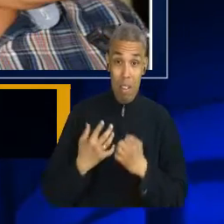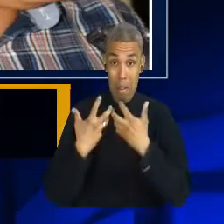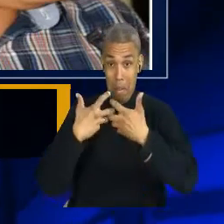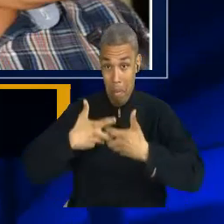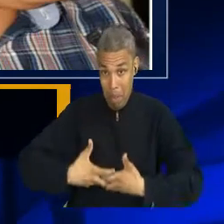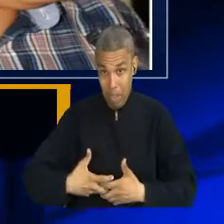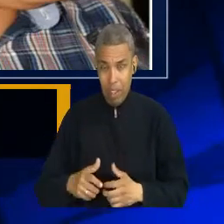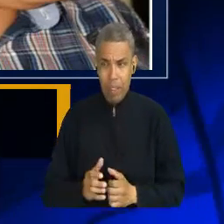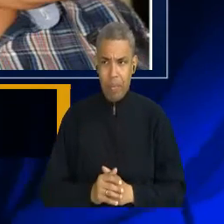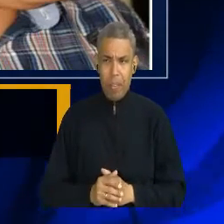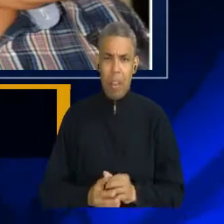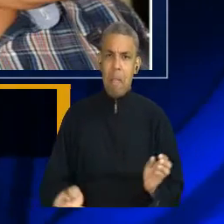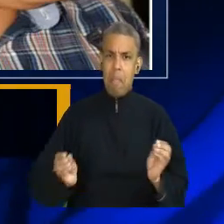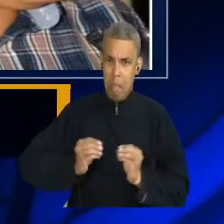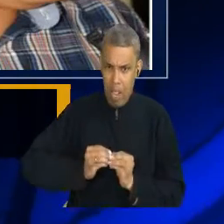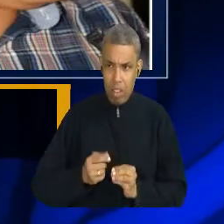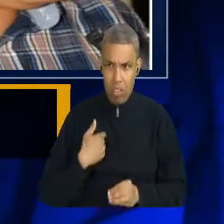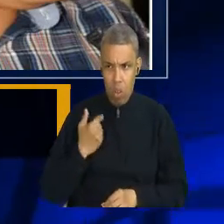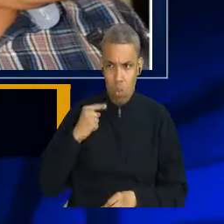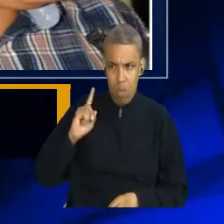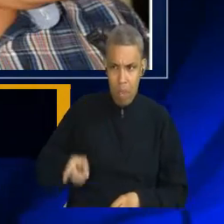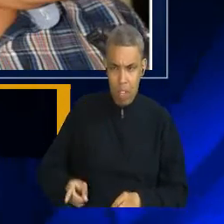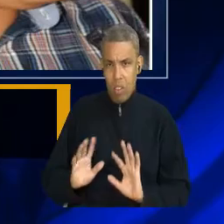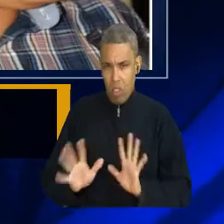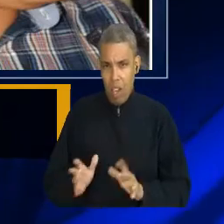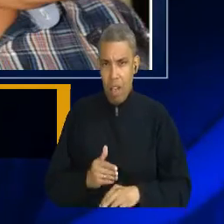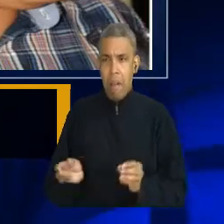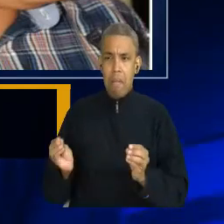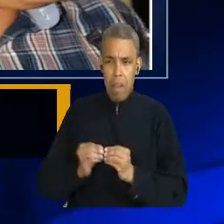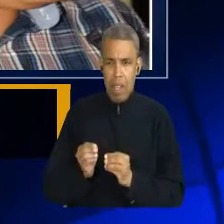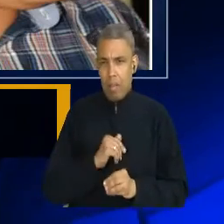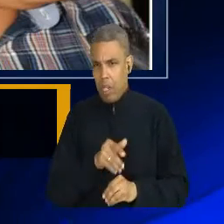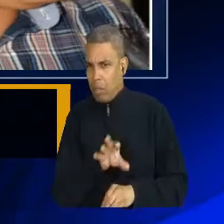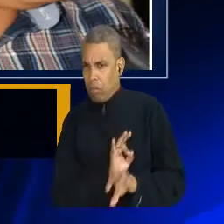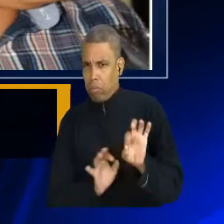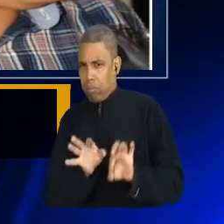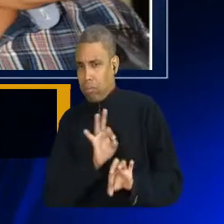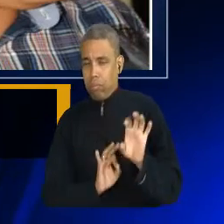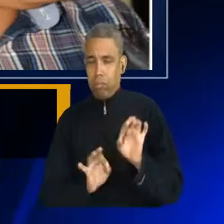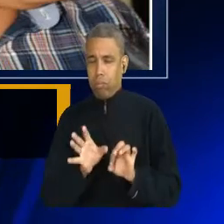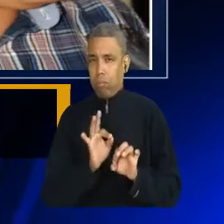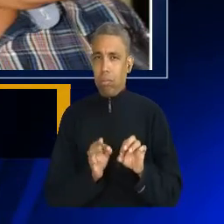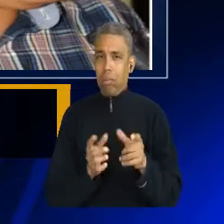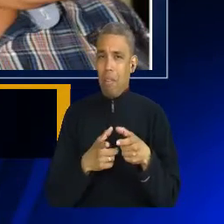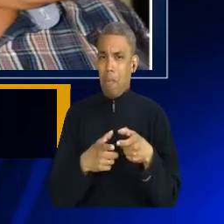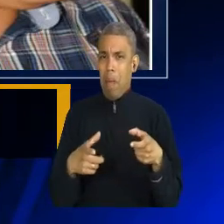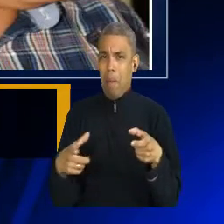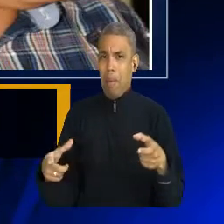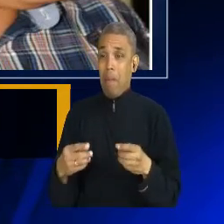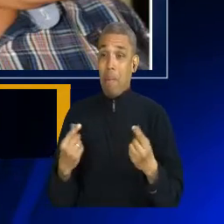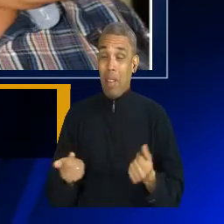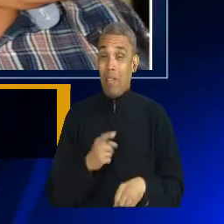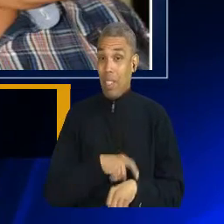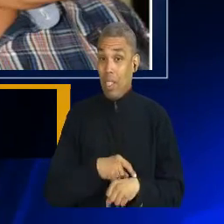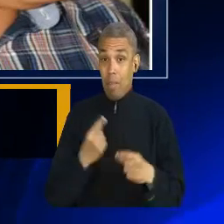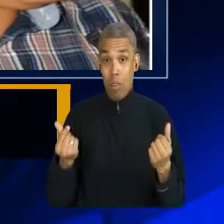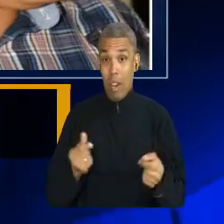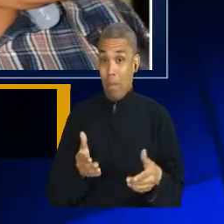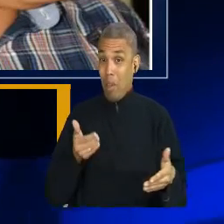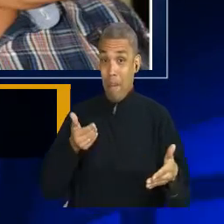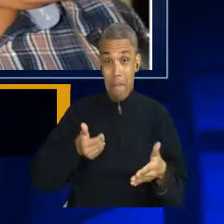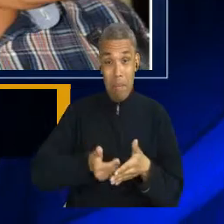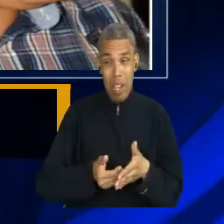a más personal, teniendo en cuenta que requerimos que la cancha esté en el menor tiempo posible lista. Pues sabemos de la necesidad